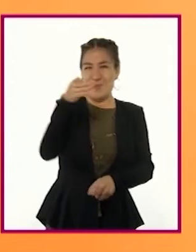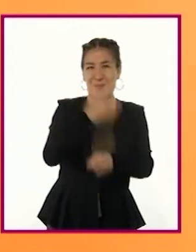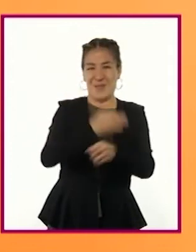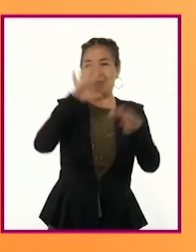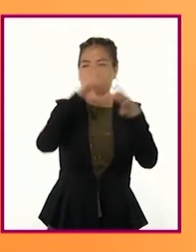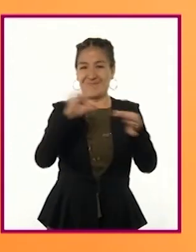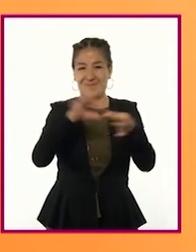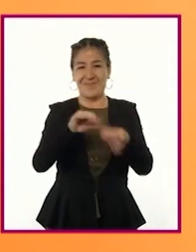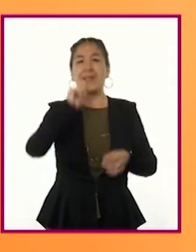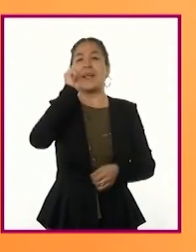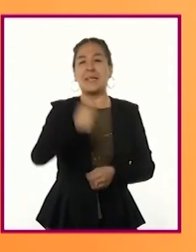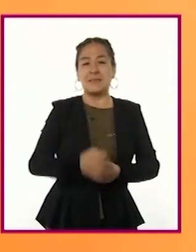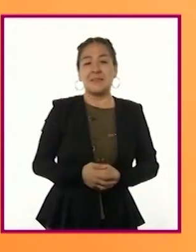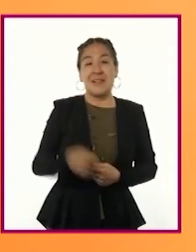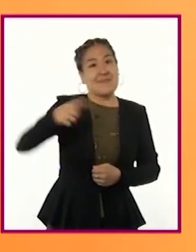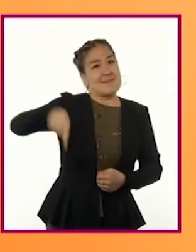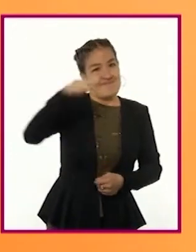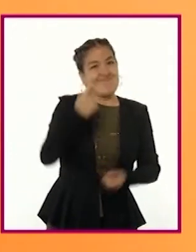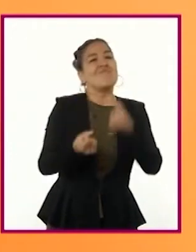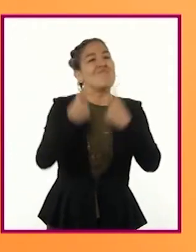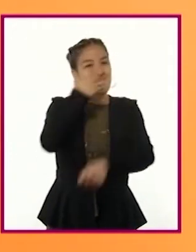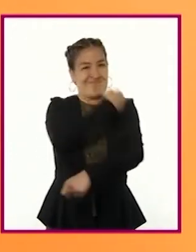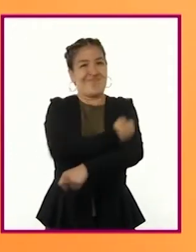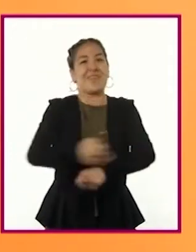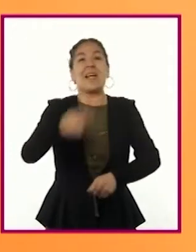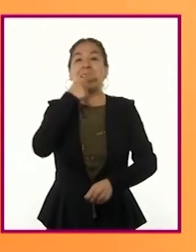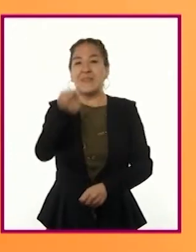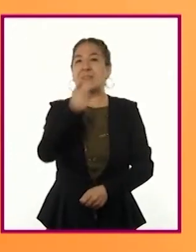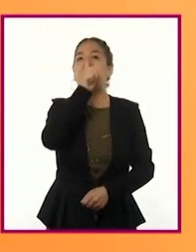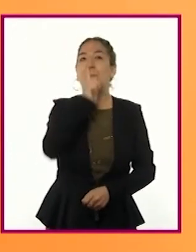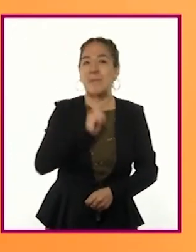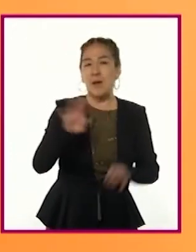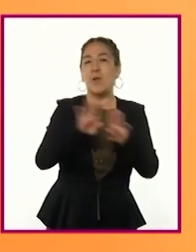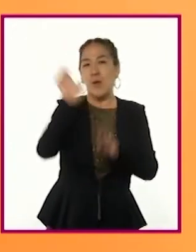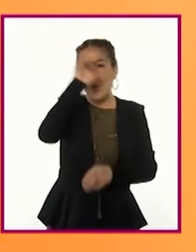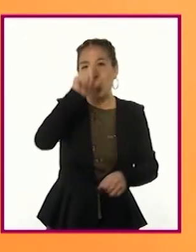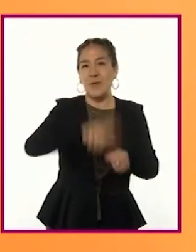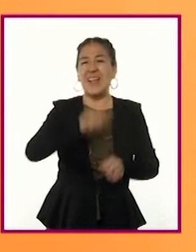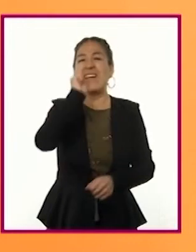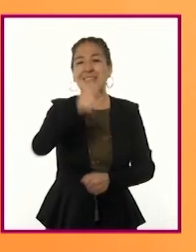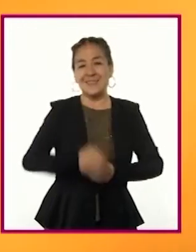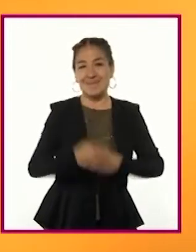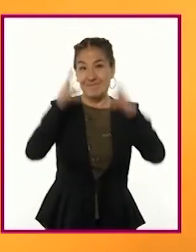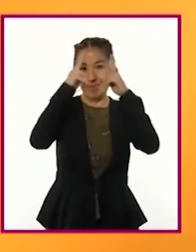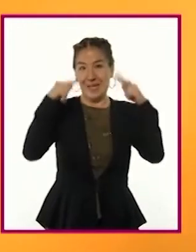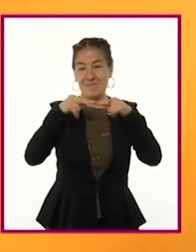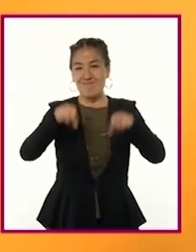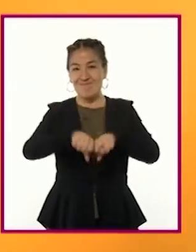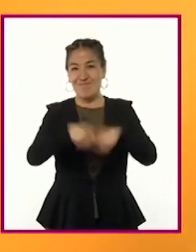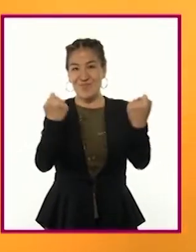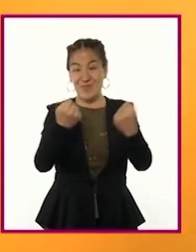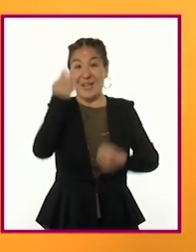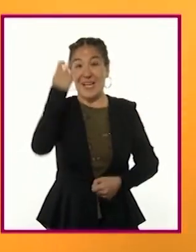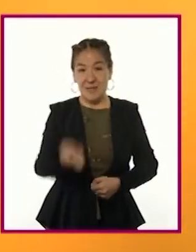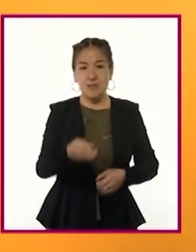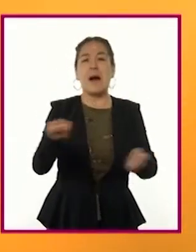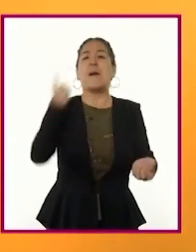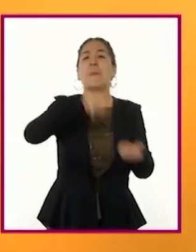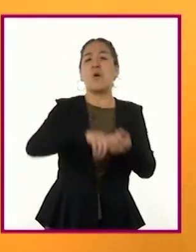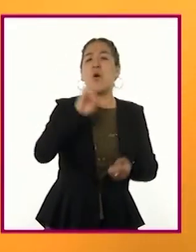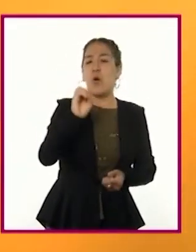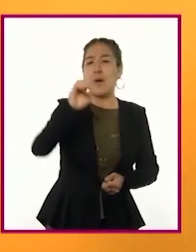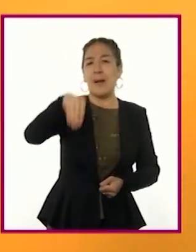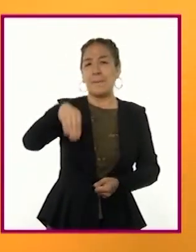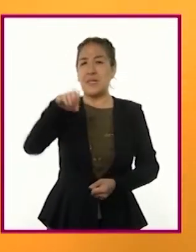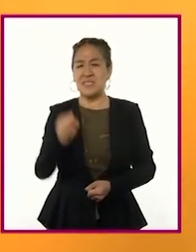y que suele ser tabú en algunas familias o culturas es la virginidad. No obstante, para la Organización Mundial de la